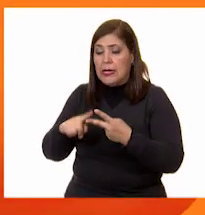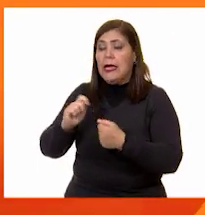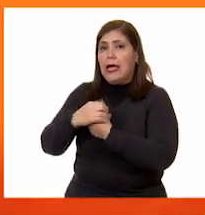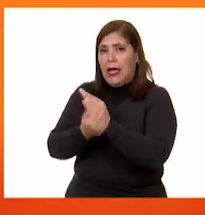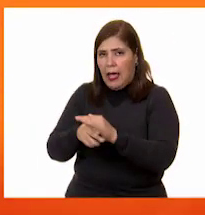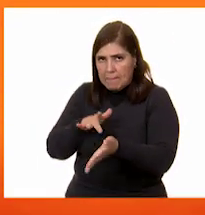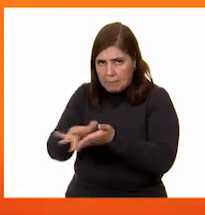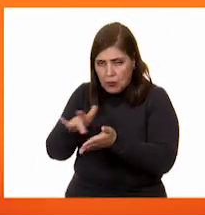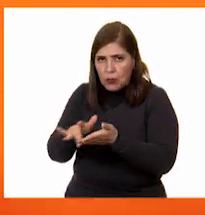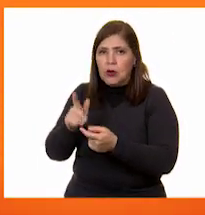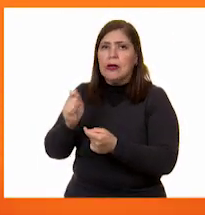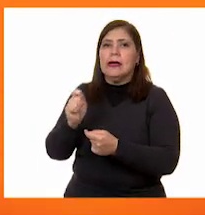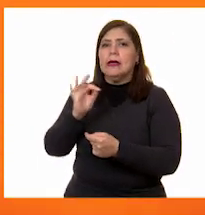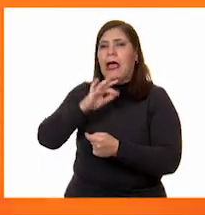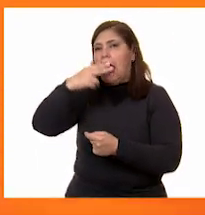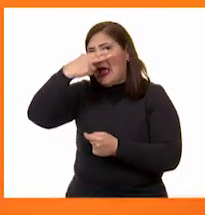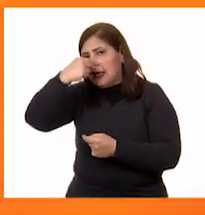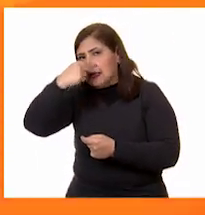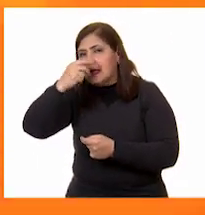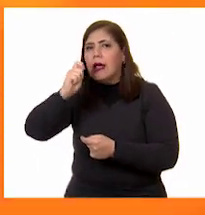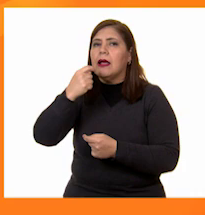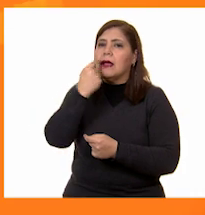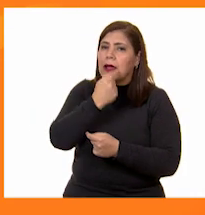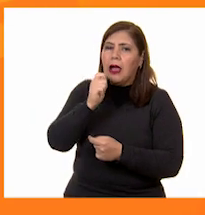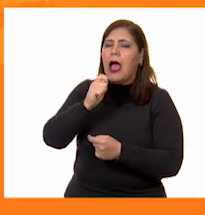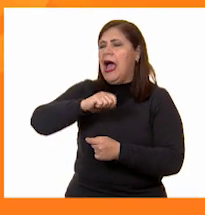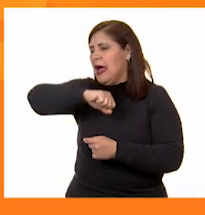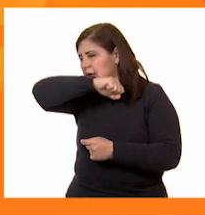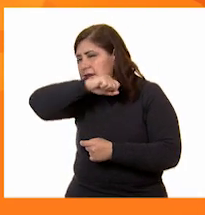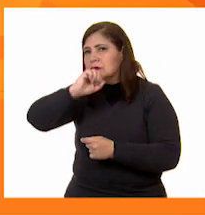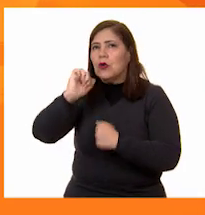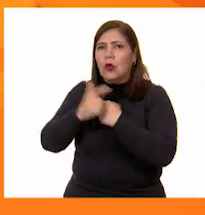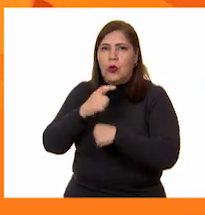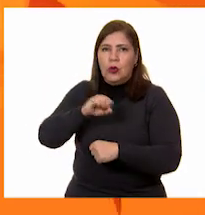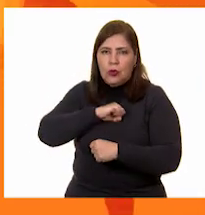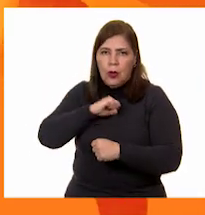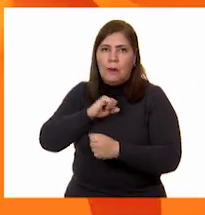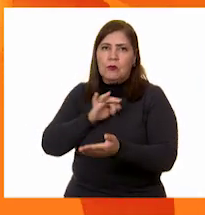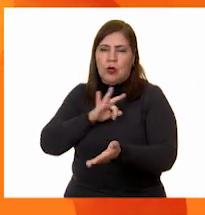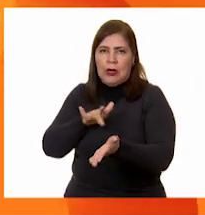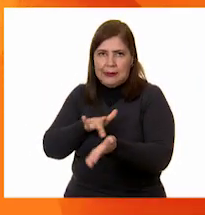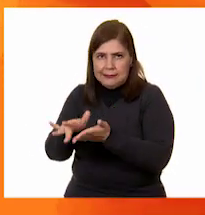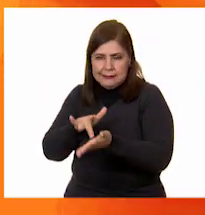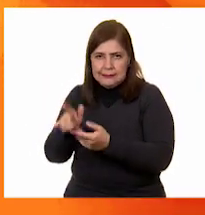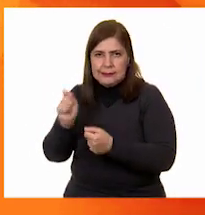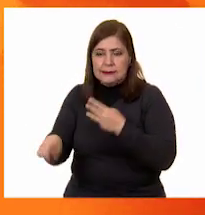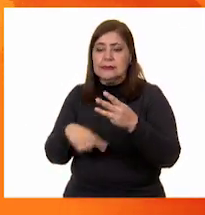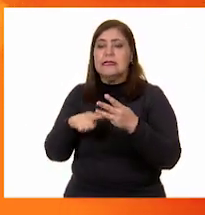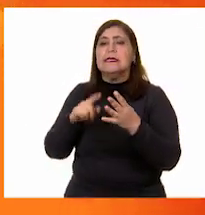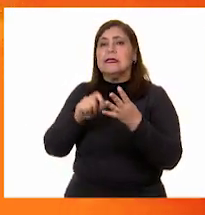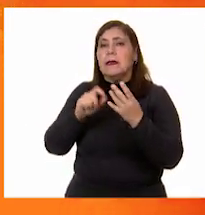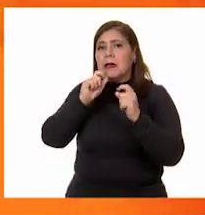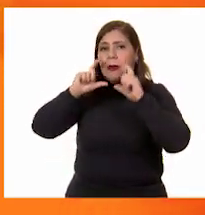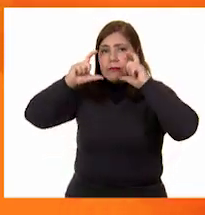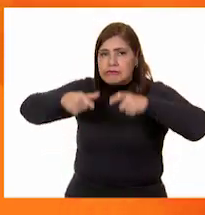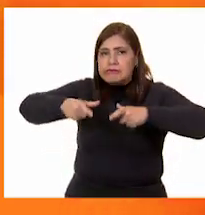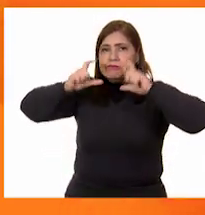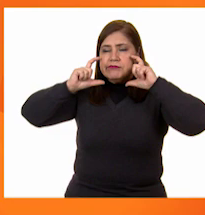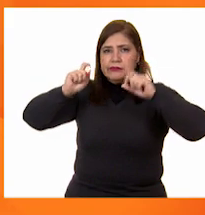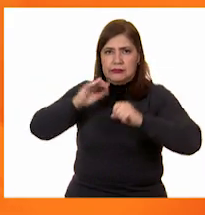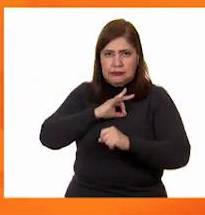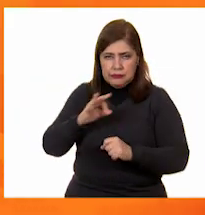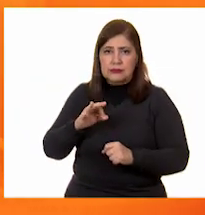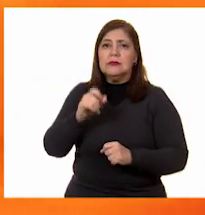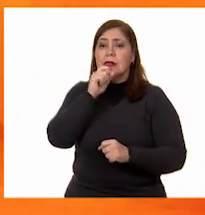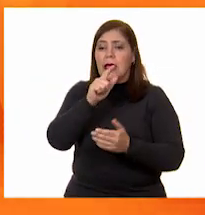manos, para limpiarse la nariz y boca después de estornudar o toser, así como para ponerse y quitarse el cubrebocas. Limpiar